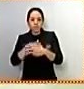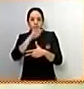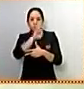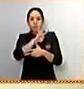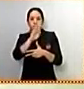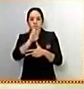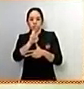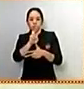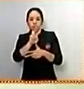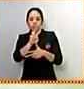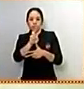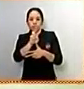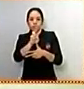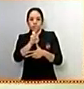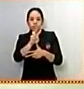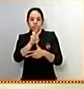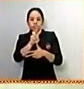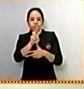42, segundo número